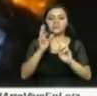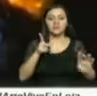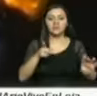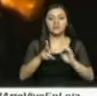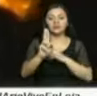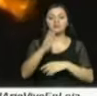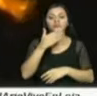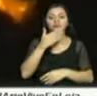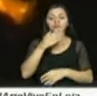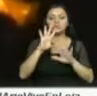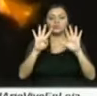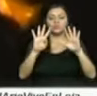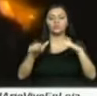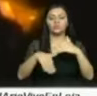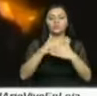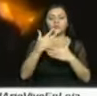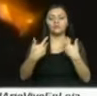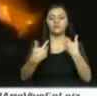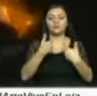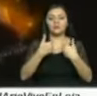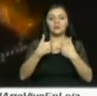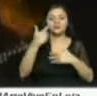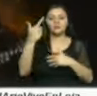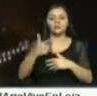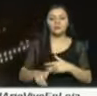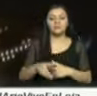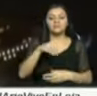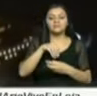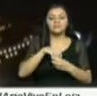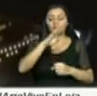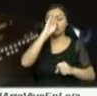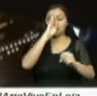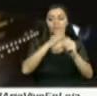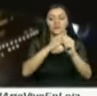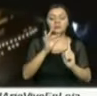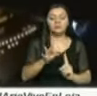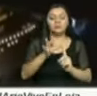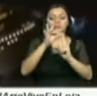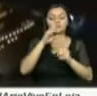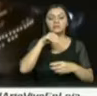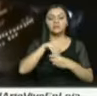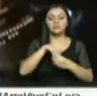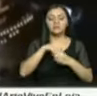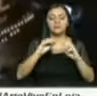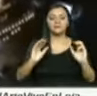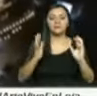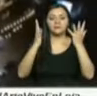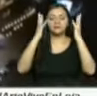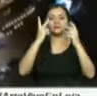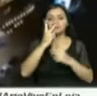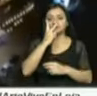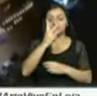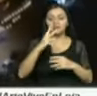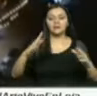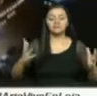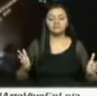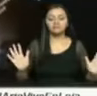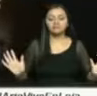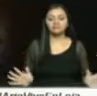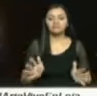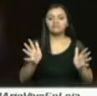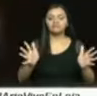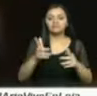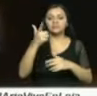visto, del nuevo Teatro de Loja. El propósito principal de este festival es activar el